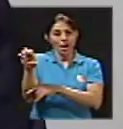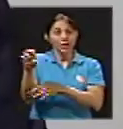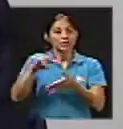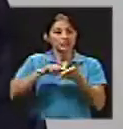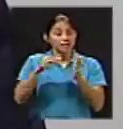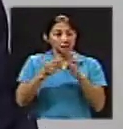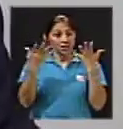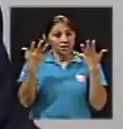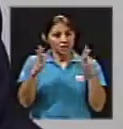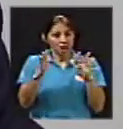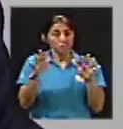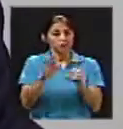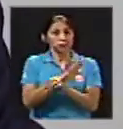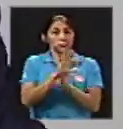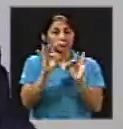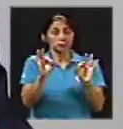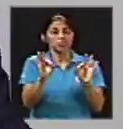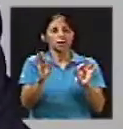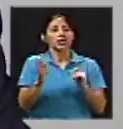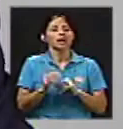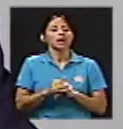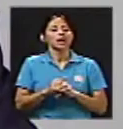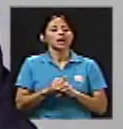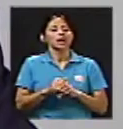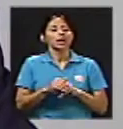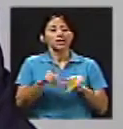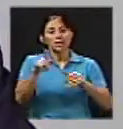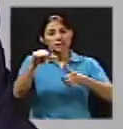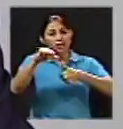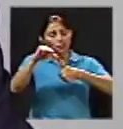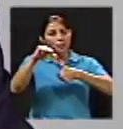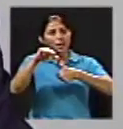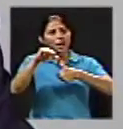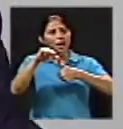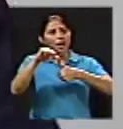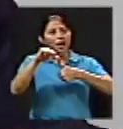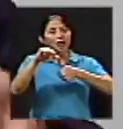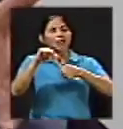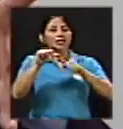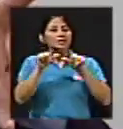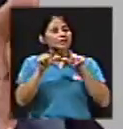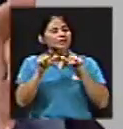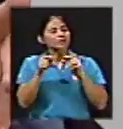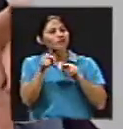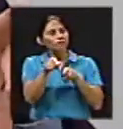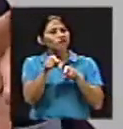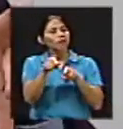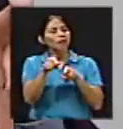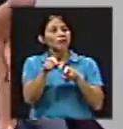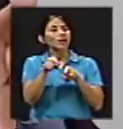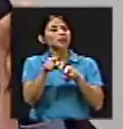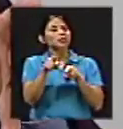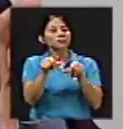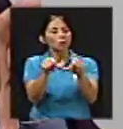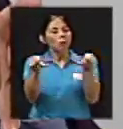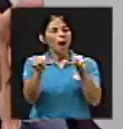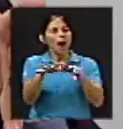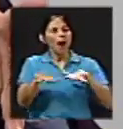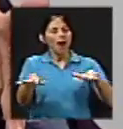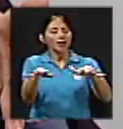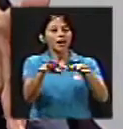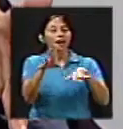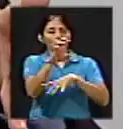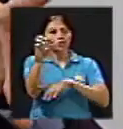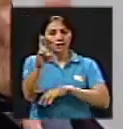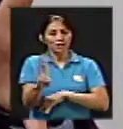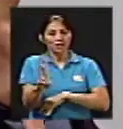círculo, y me parece que Centroamérica sigue siendo una de las áreas donde Costa Rica